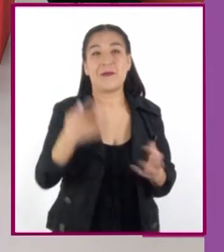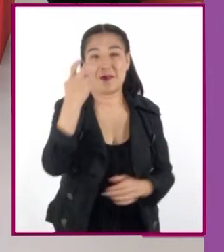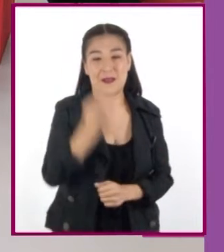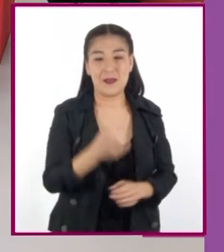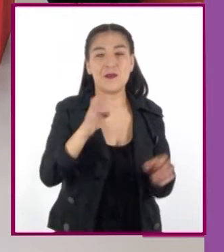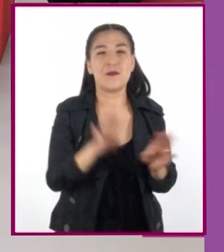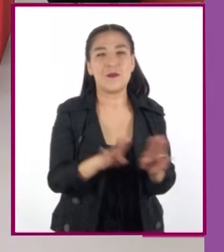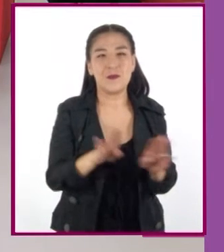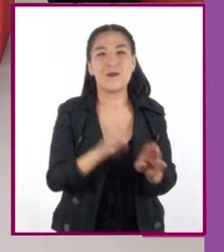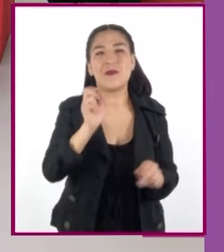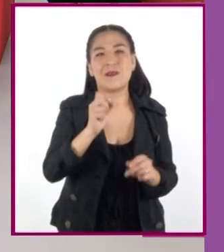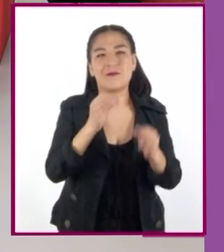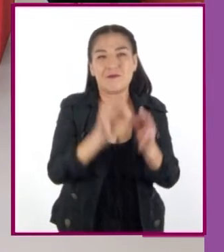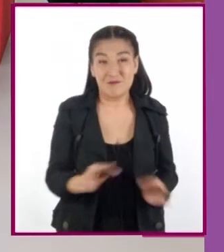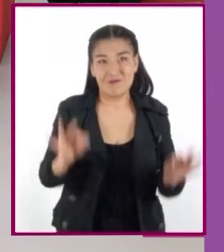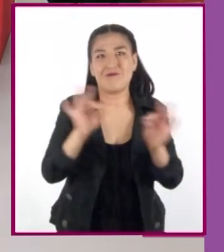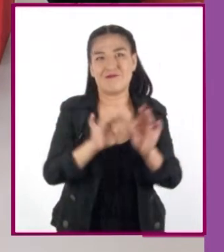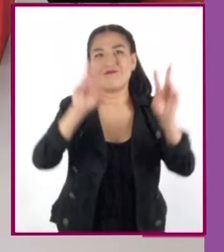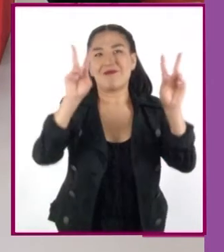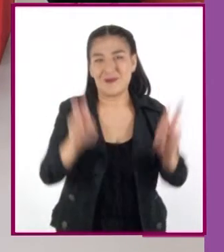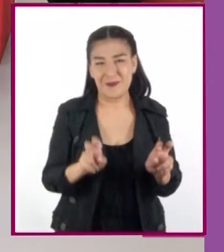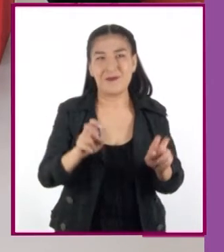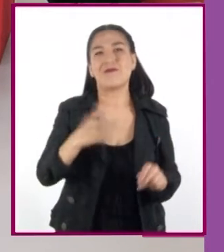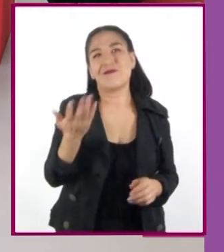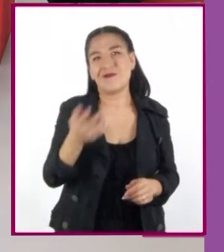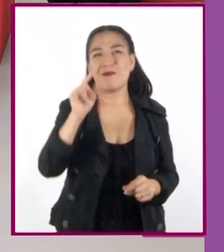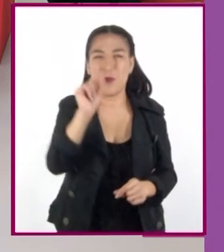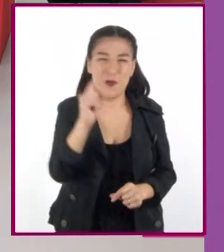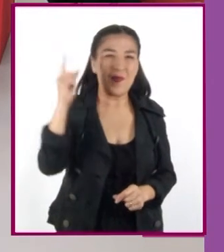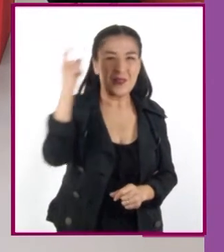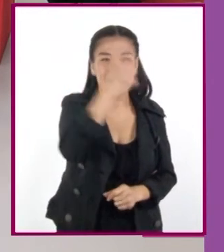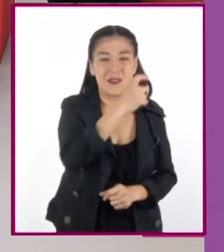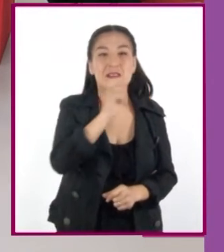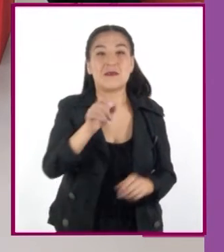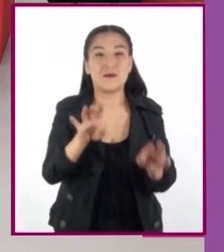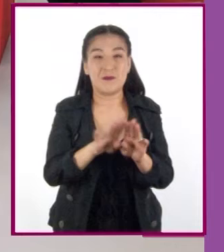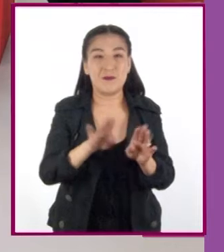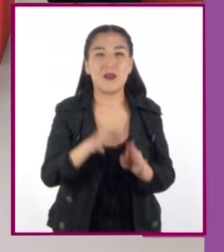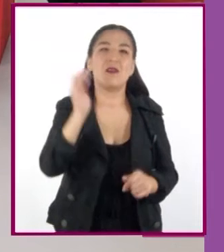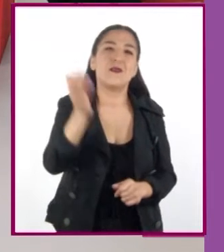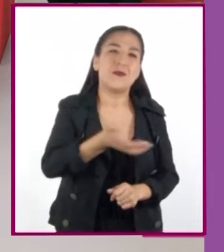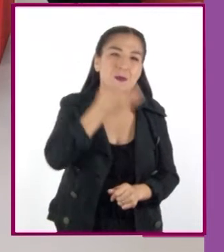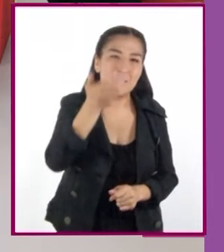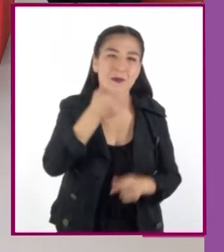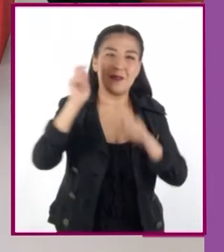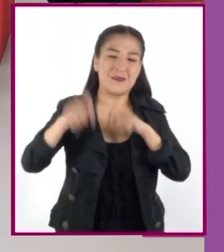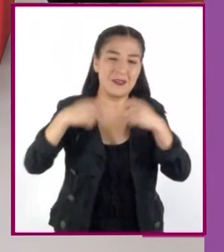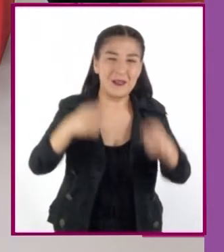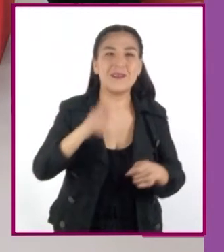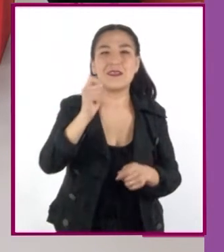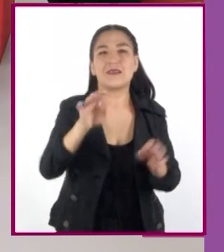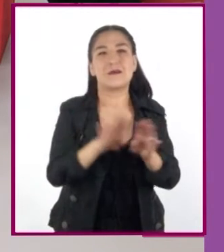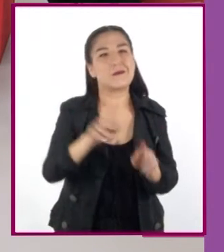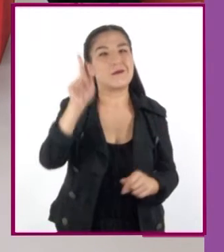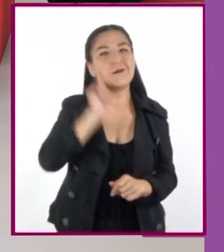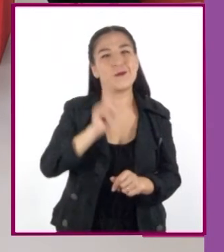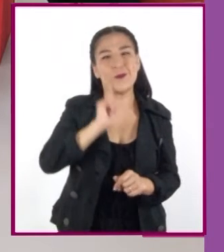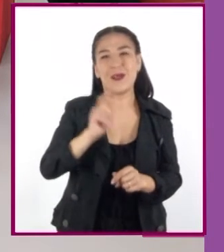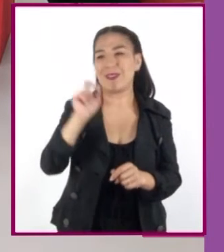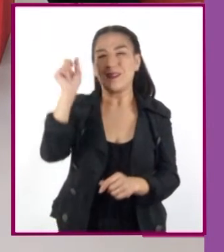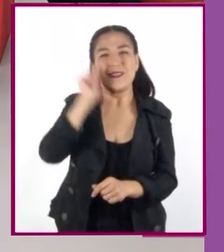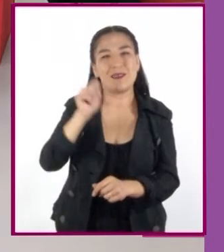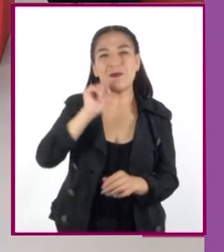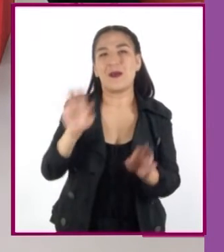Esto es un tema complicado, ya que venimos de una sociedad donde se privilegia un género y